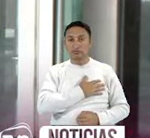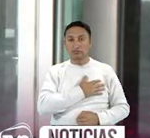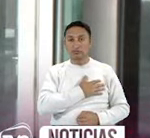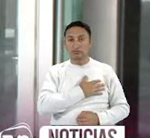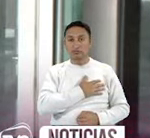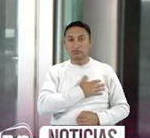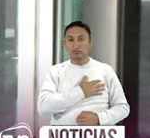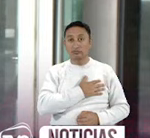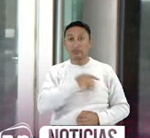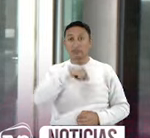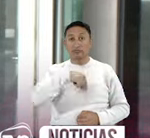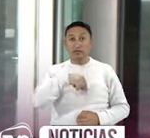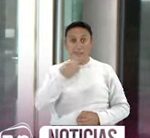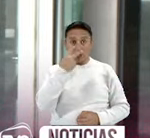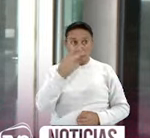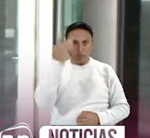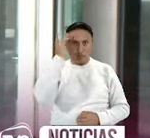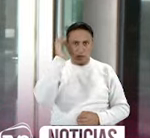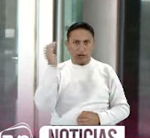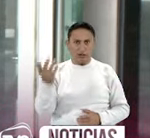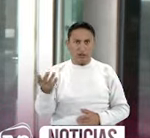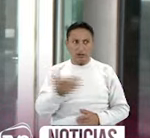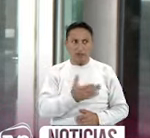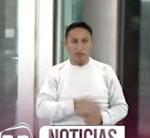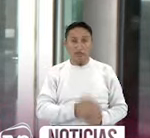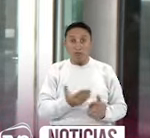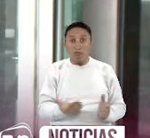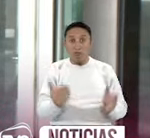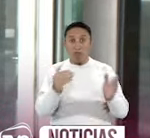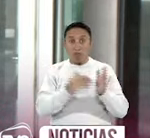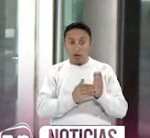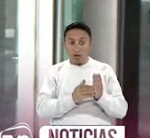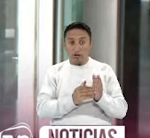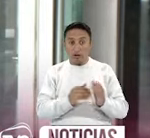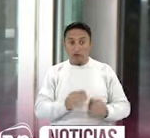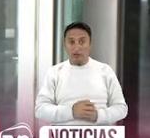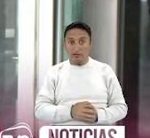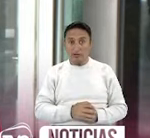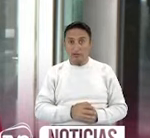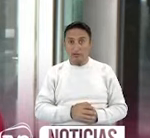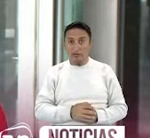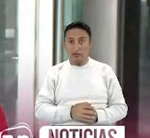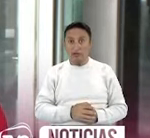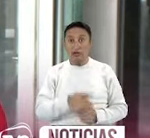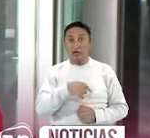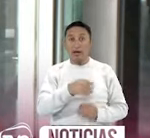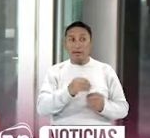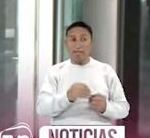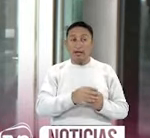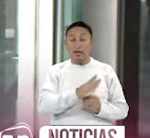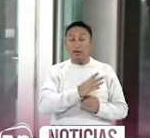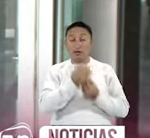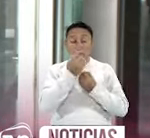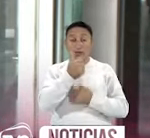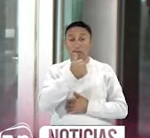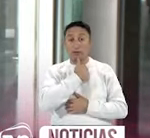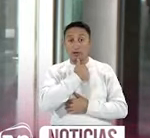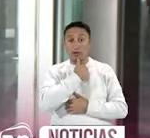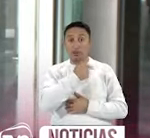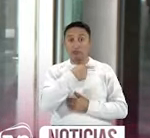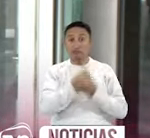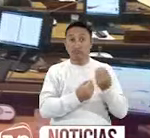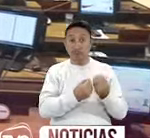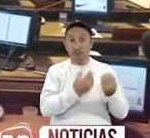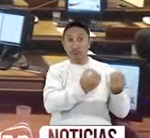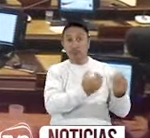preocupante esto porque una vez más querían tener información privilegiada de lo que se está investigando. Si